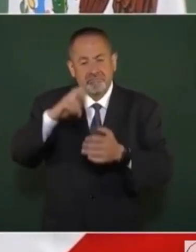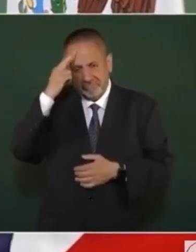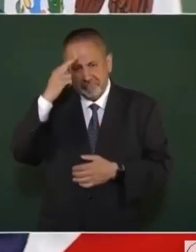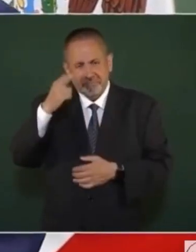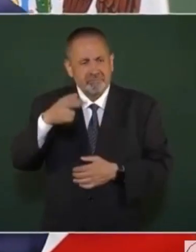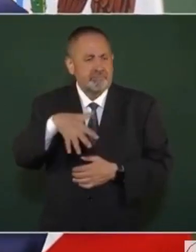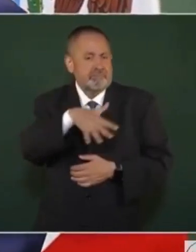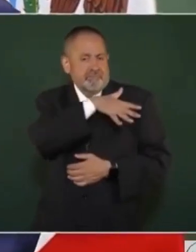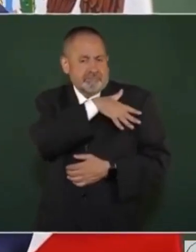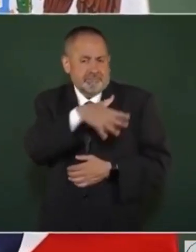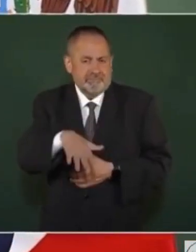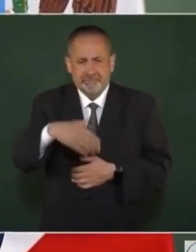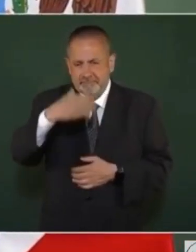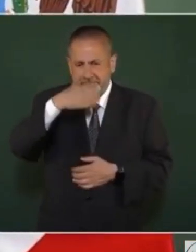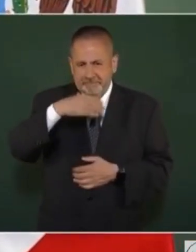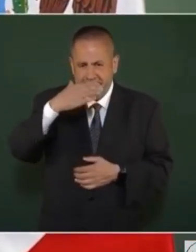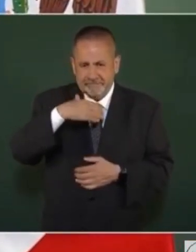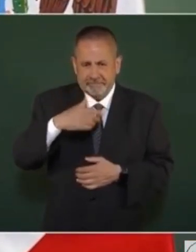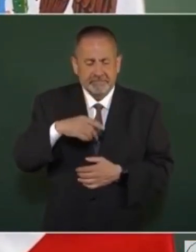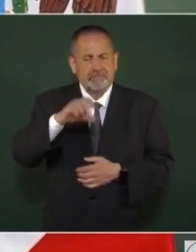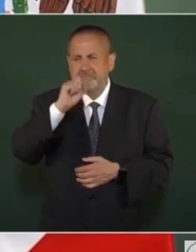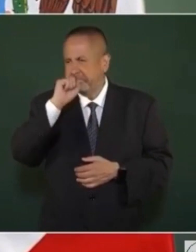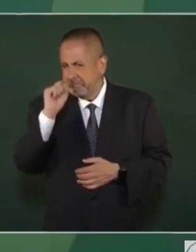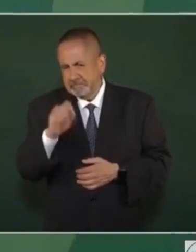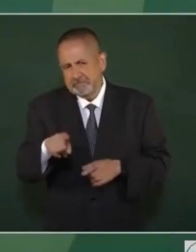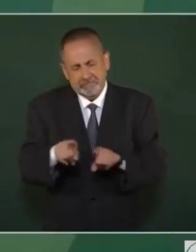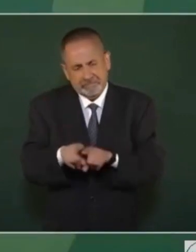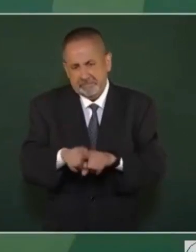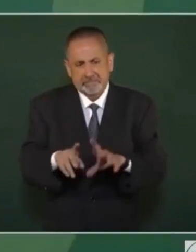general Cárdenas, lo mismo.